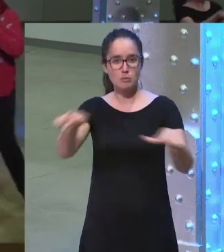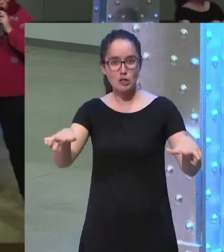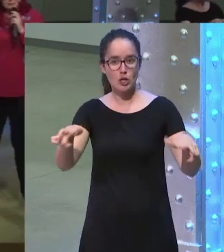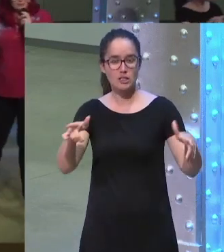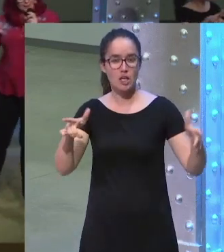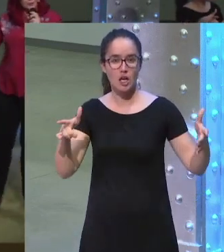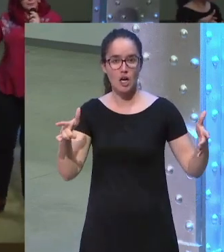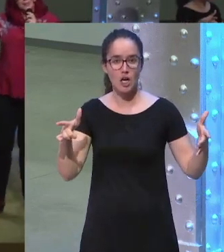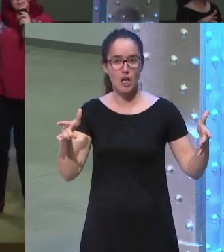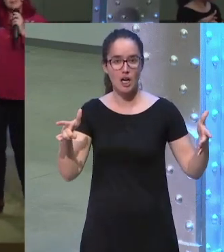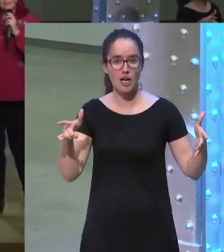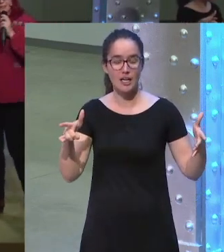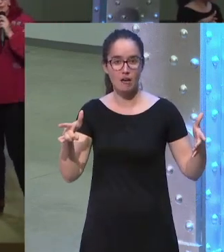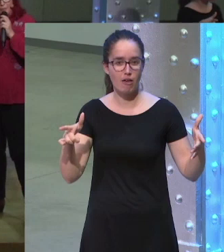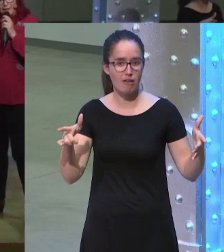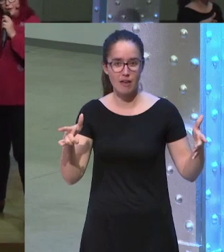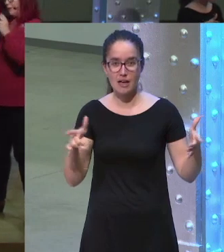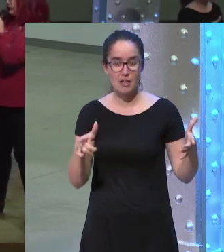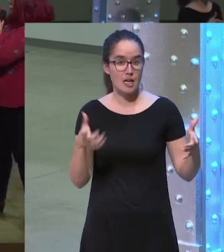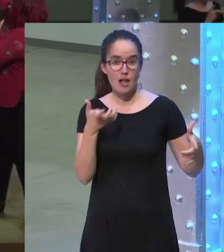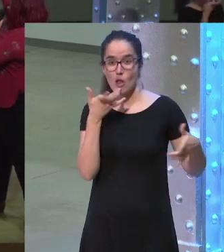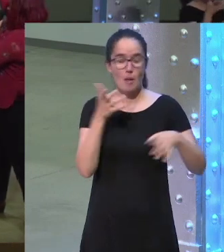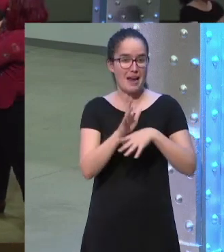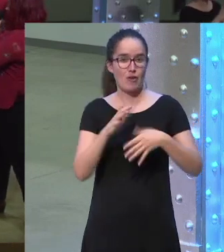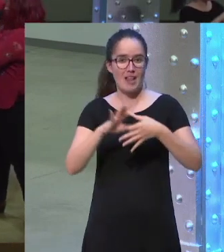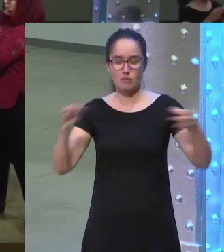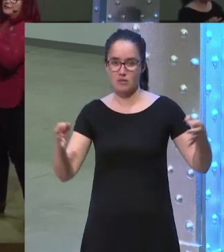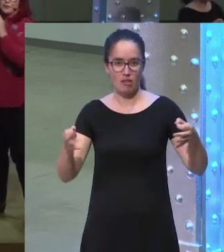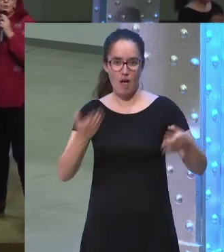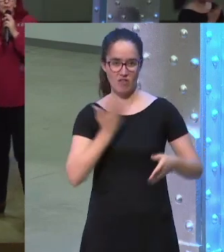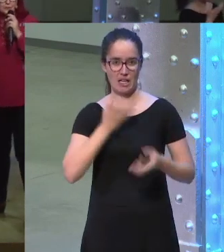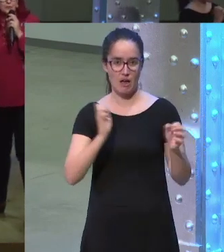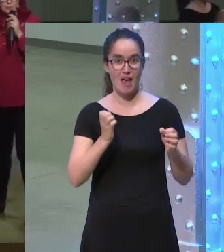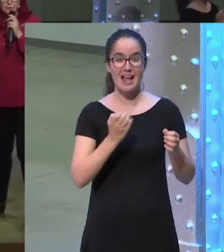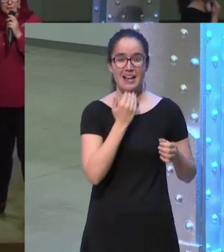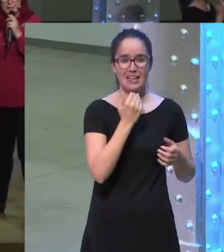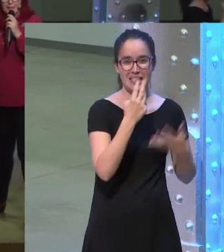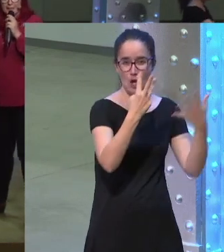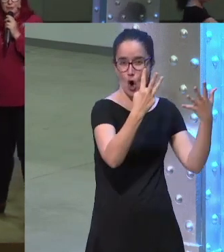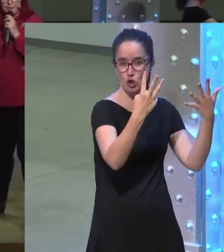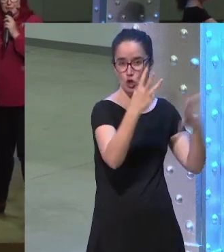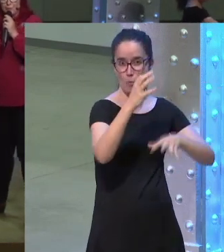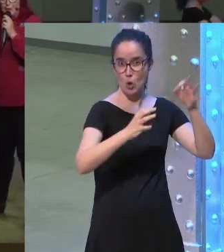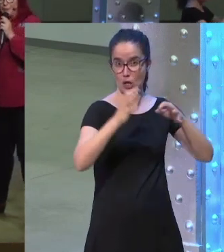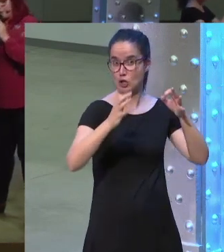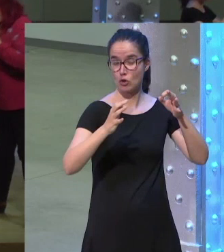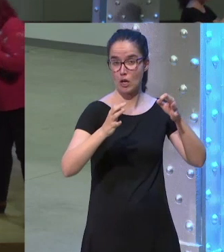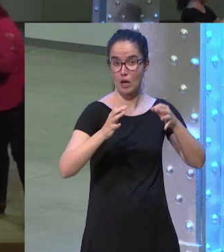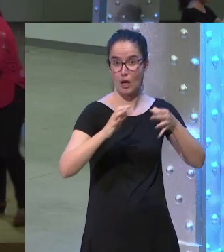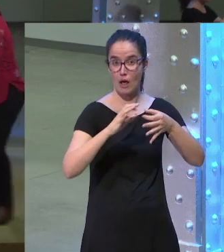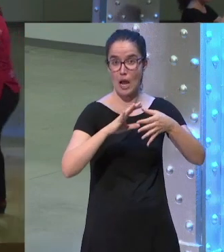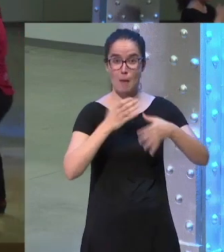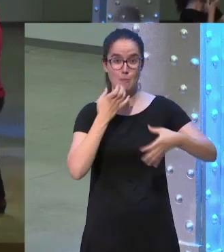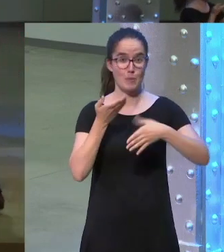que no están afectados de la paradoja de la amistad. O sea, si cogemos el casi 8% de personas que no está afectada por la paradoja